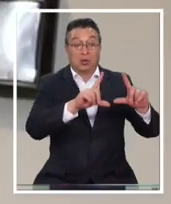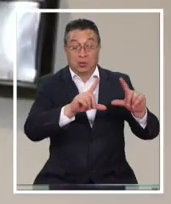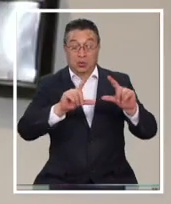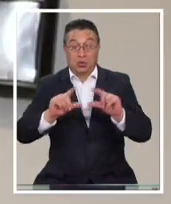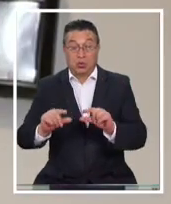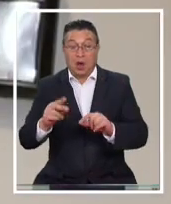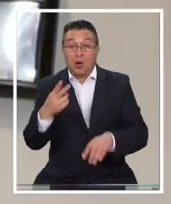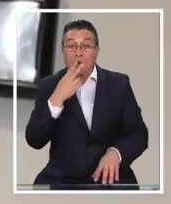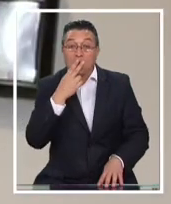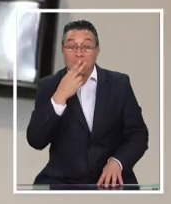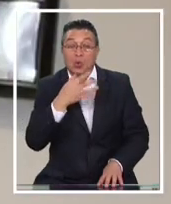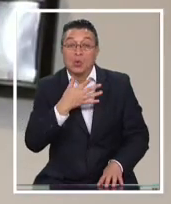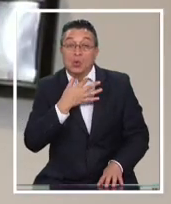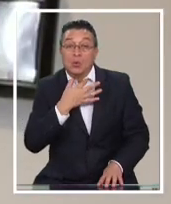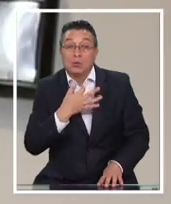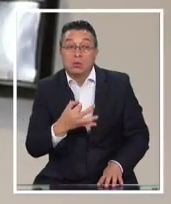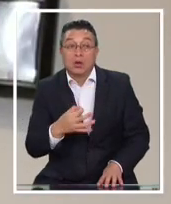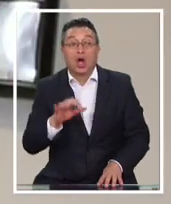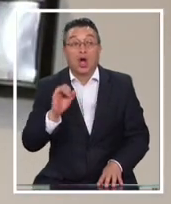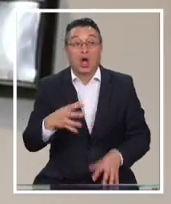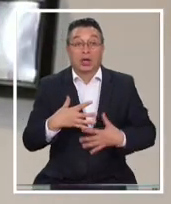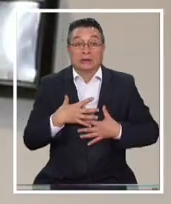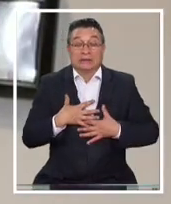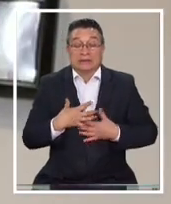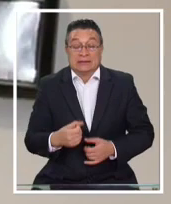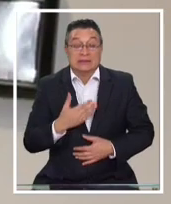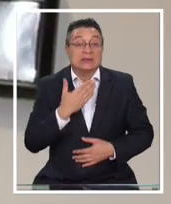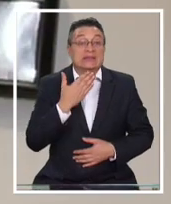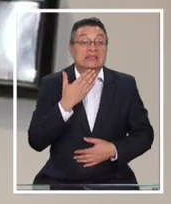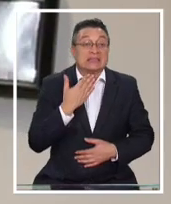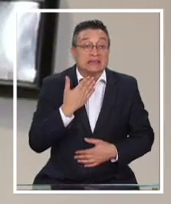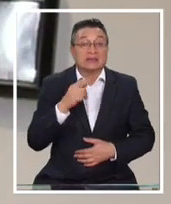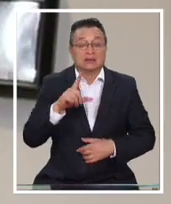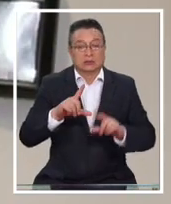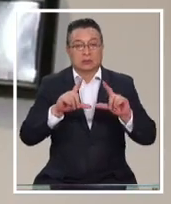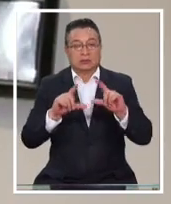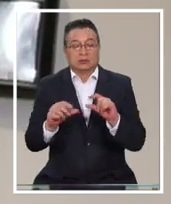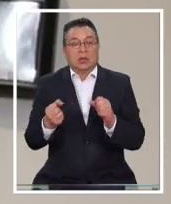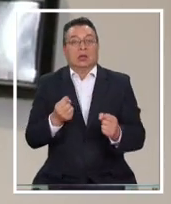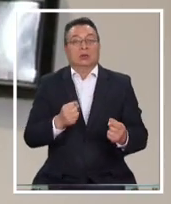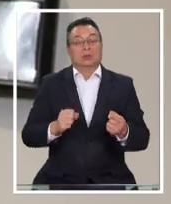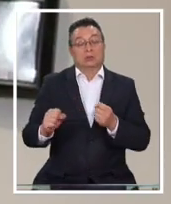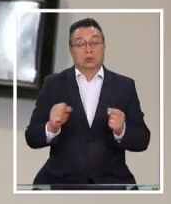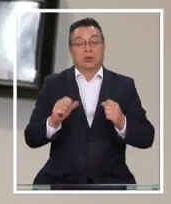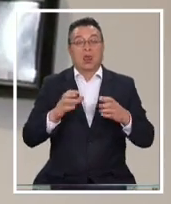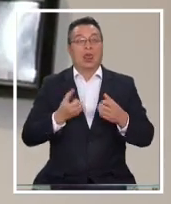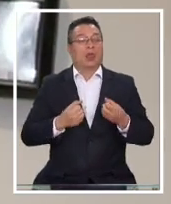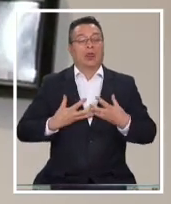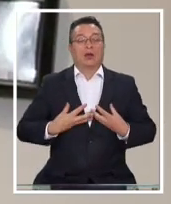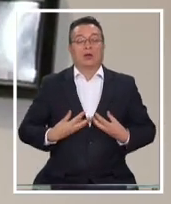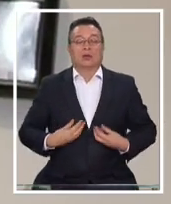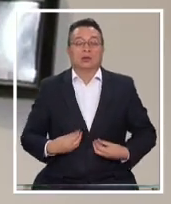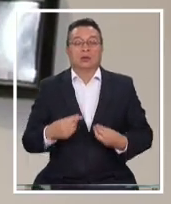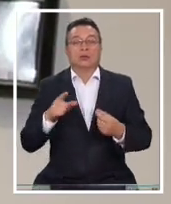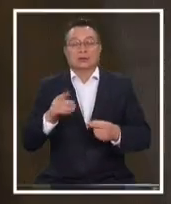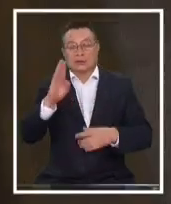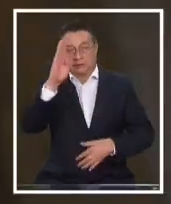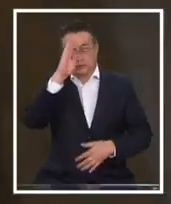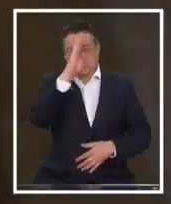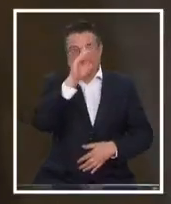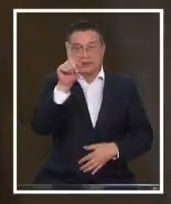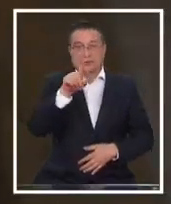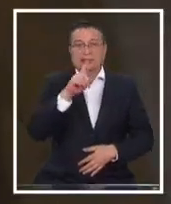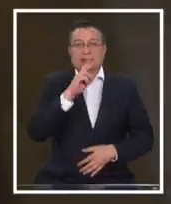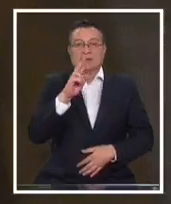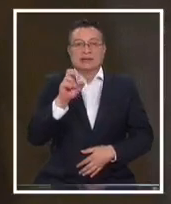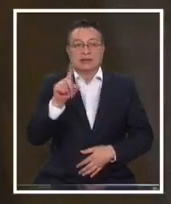tabaquismo o a la supresión del tabaquismo o cesación, disminuye la ansiedad, disminuye la angustia, disminuye el estrés. Si una